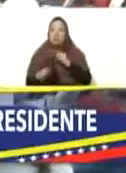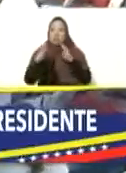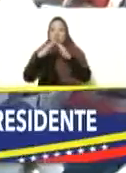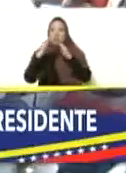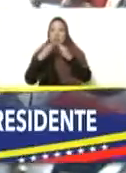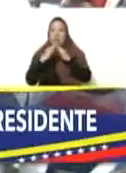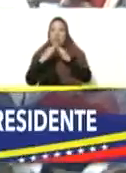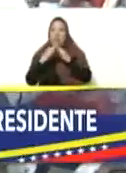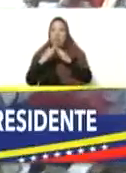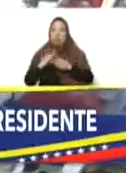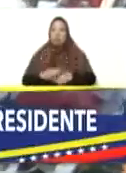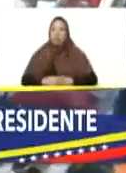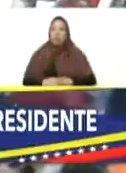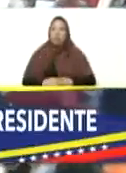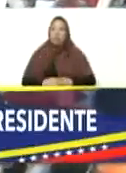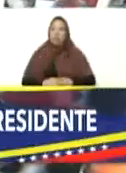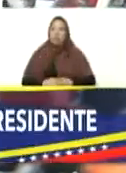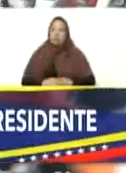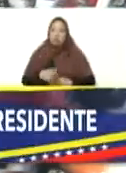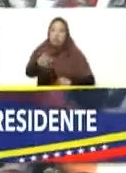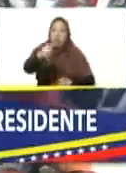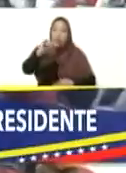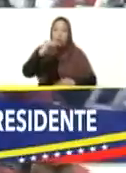que te mandamos